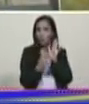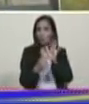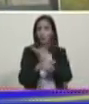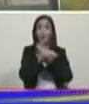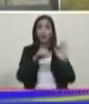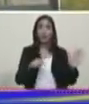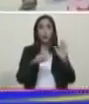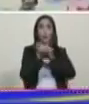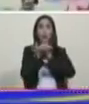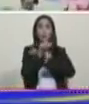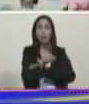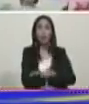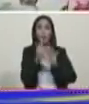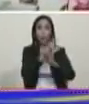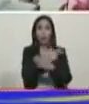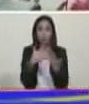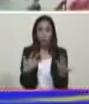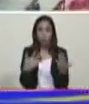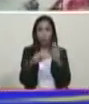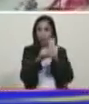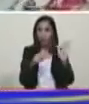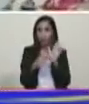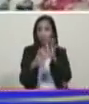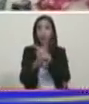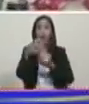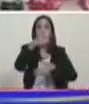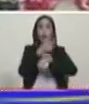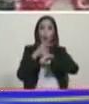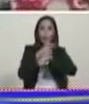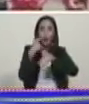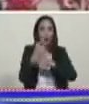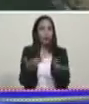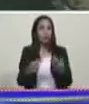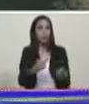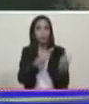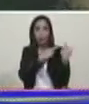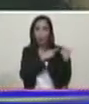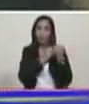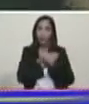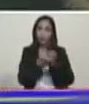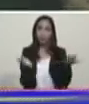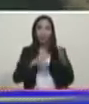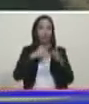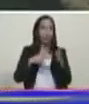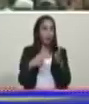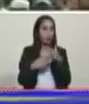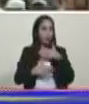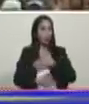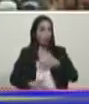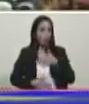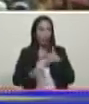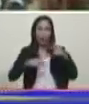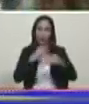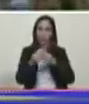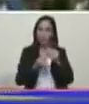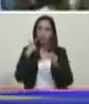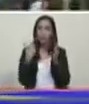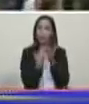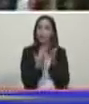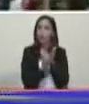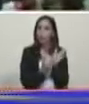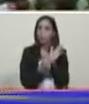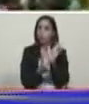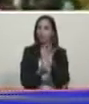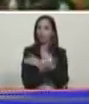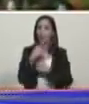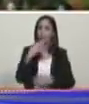artículo 118, donde el Estado es responsable de garantizar la recreación al pueblo de Venezuela, y aquí lo estamos demostrando, que solo